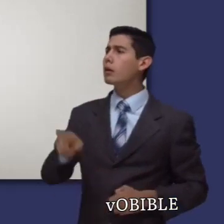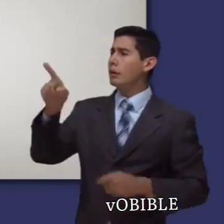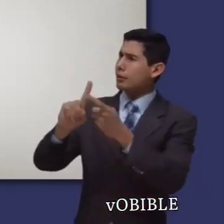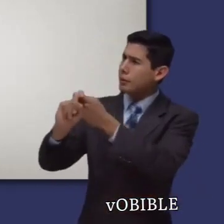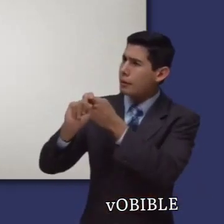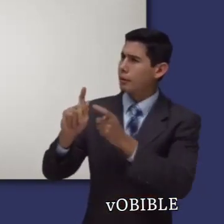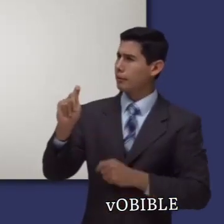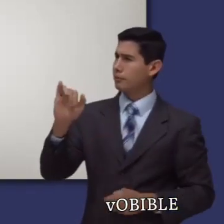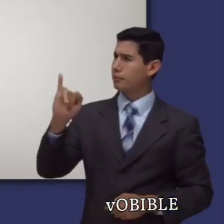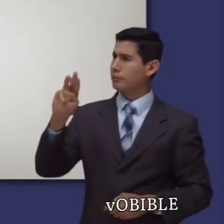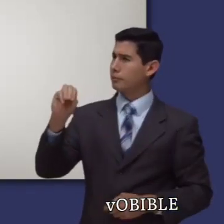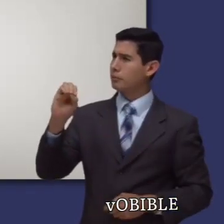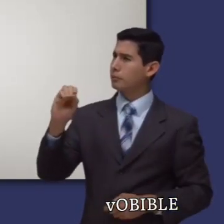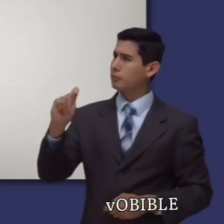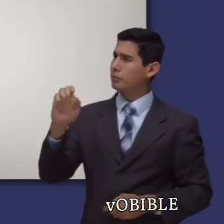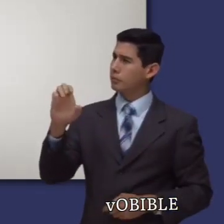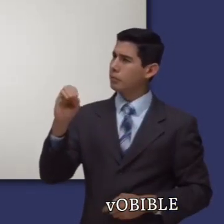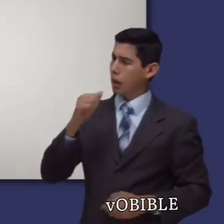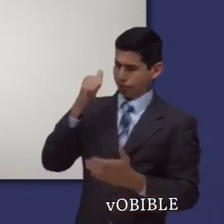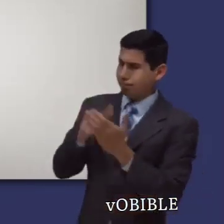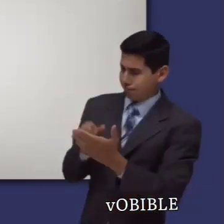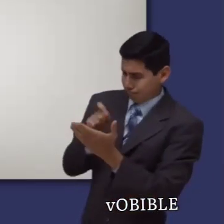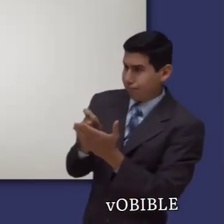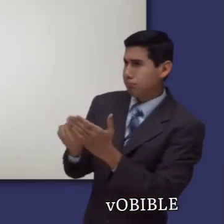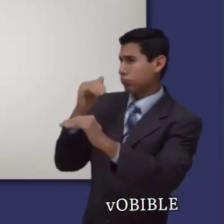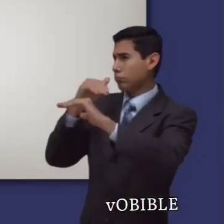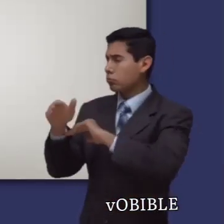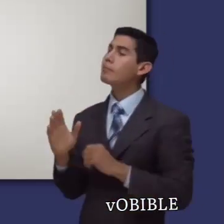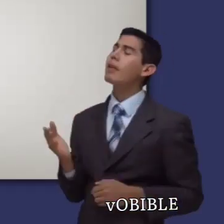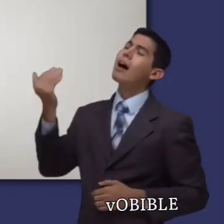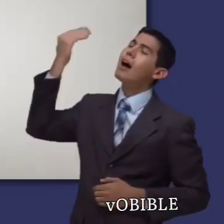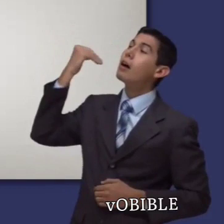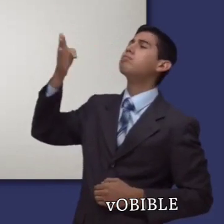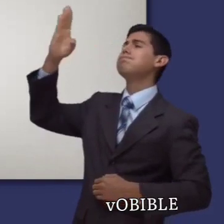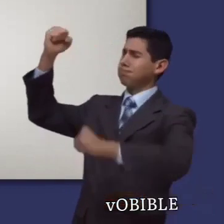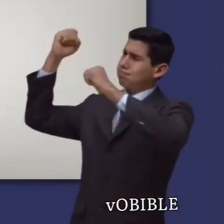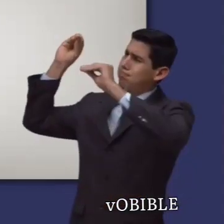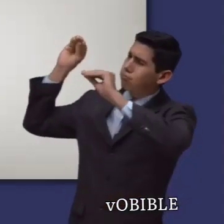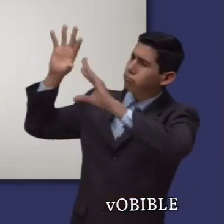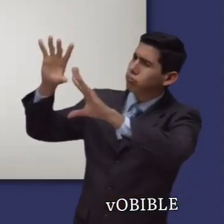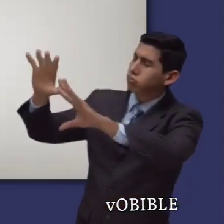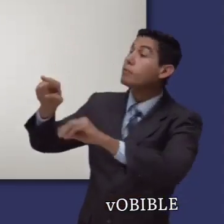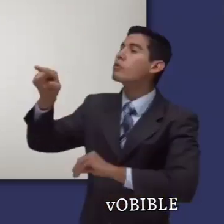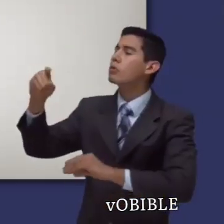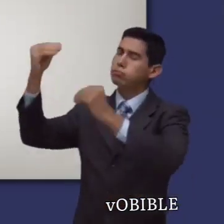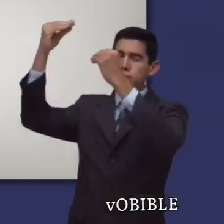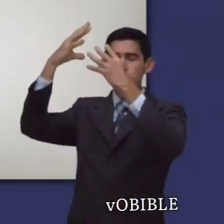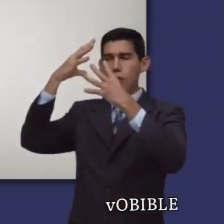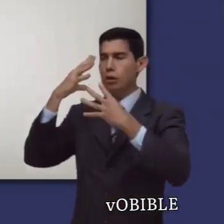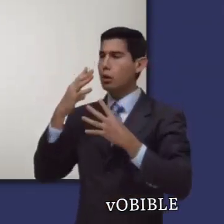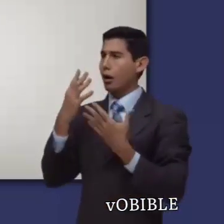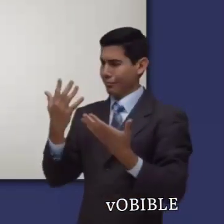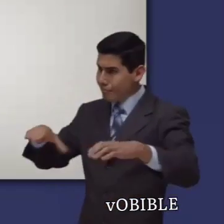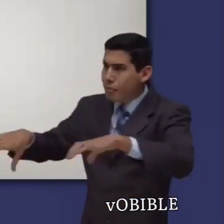Pablo escribió esta cariñosa carta para animar a Timoteo a avivar como un fuego el don de Dios que había recibido,